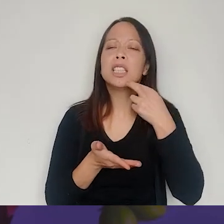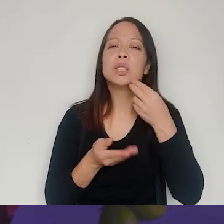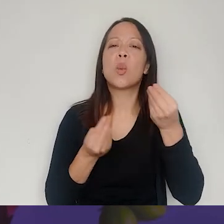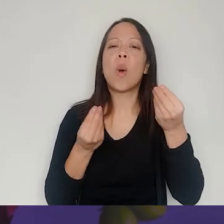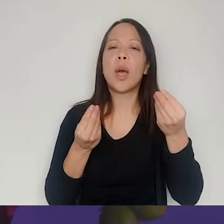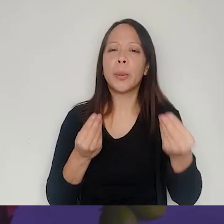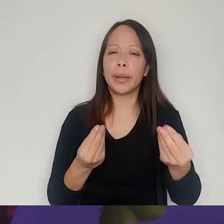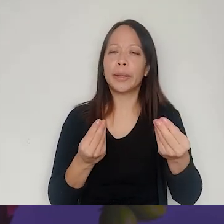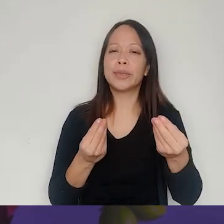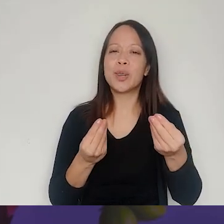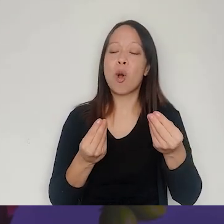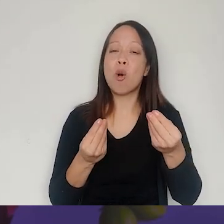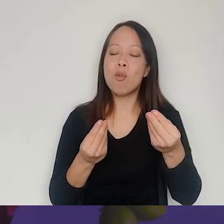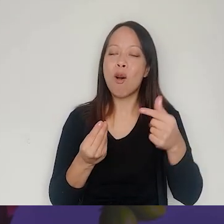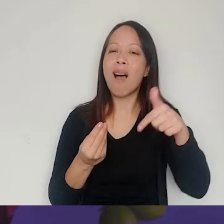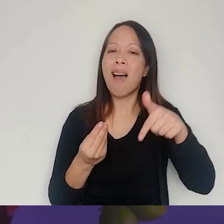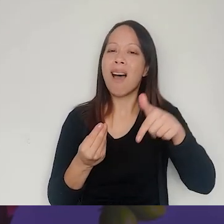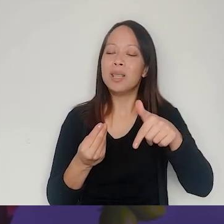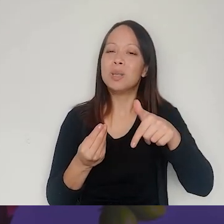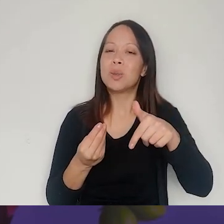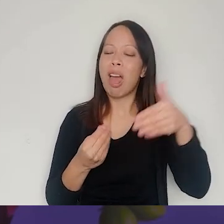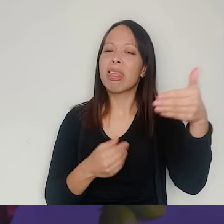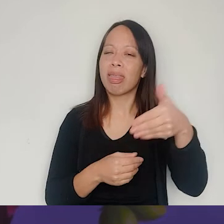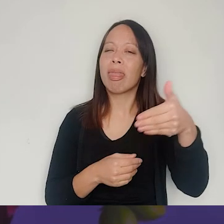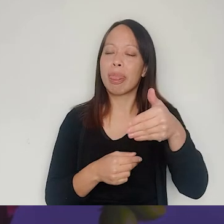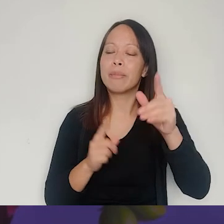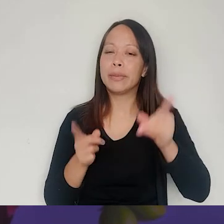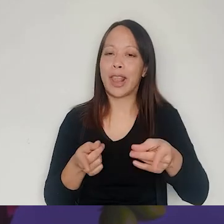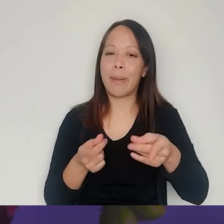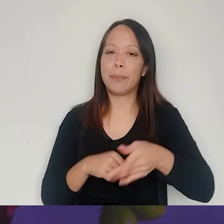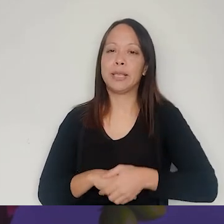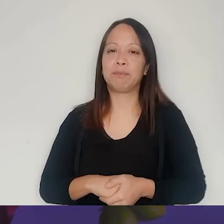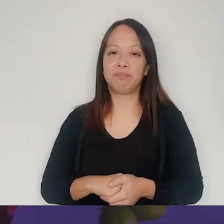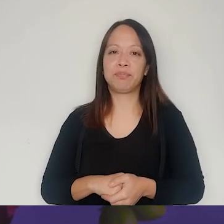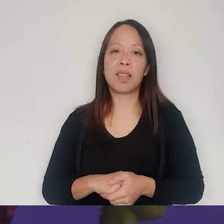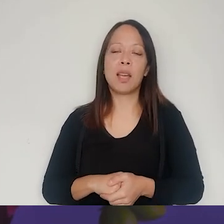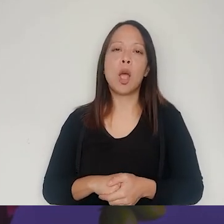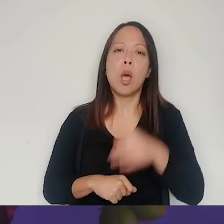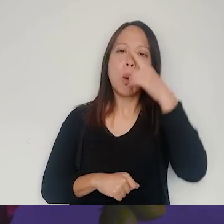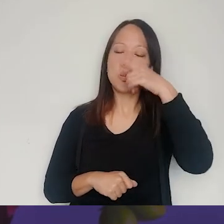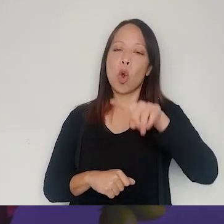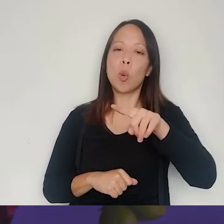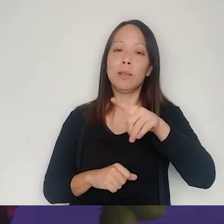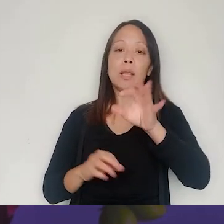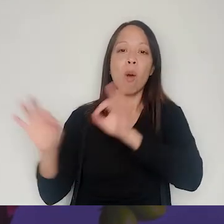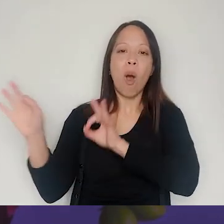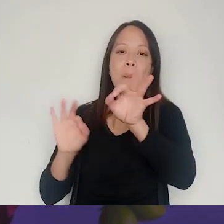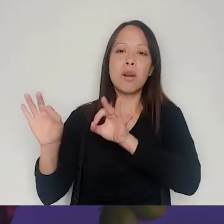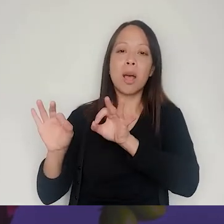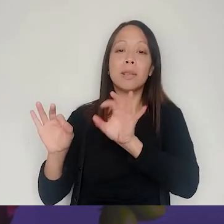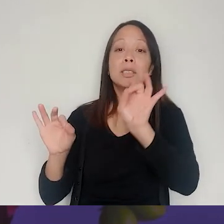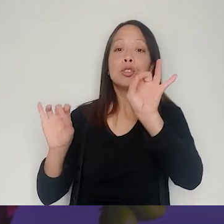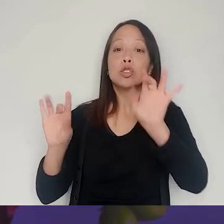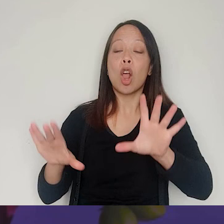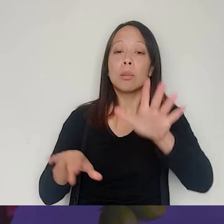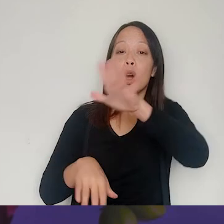como veis, bueno, pues las cosas en Palacio van despacio y Y finalmente, ese programa conseguimos que solo 3